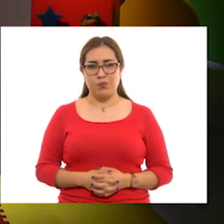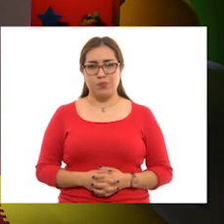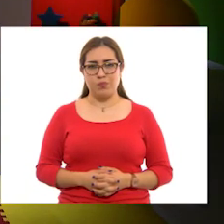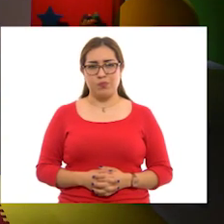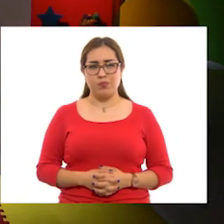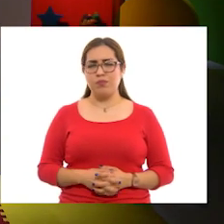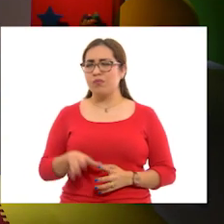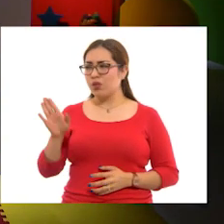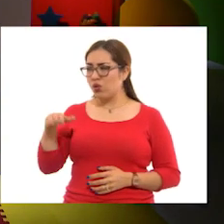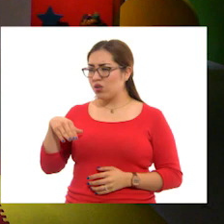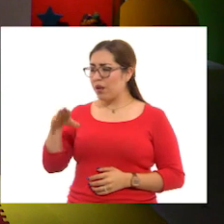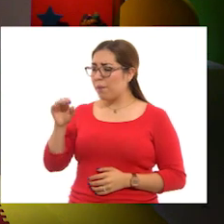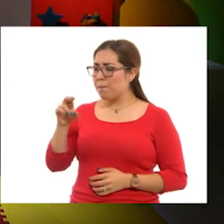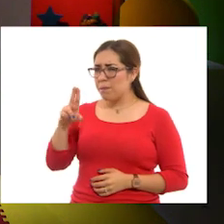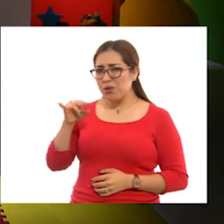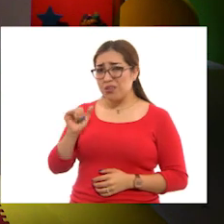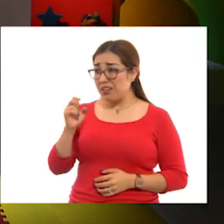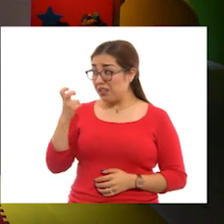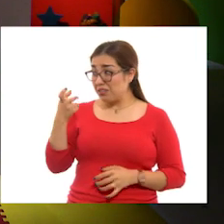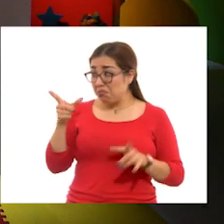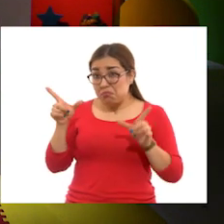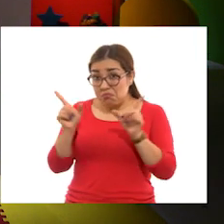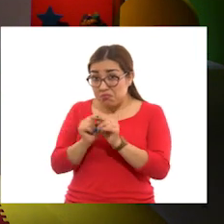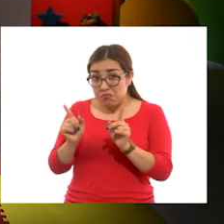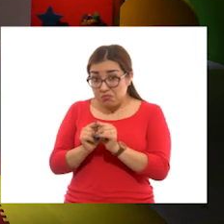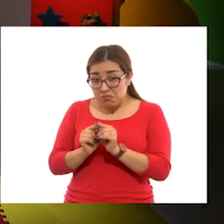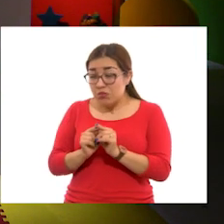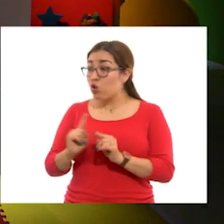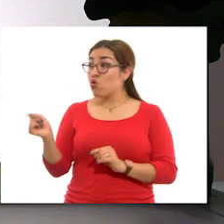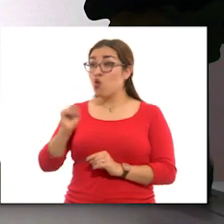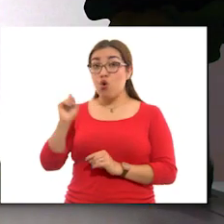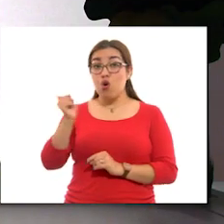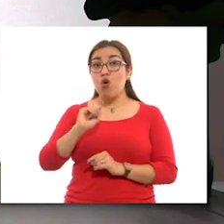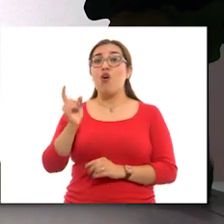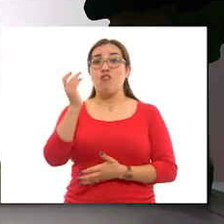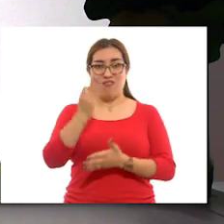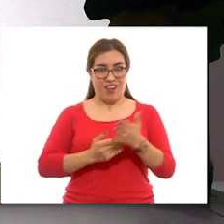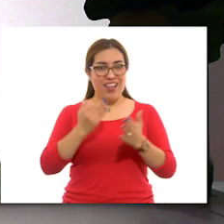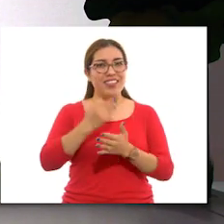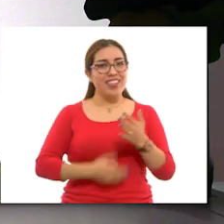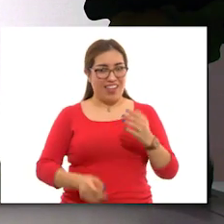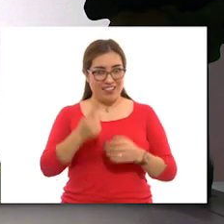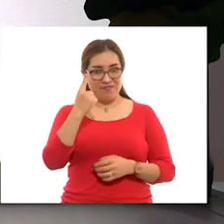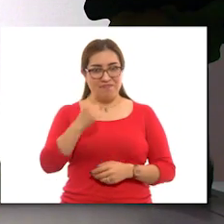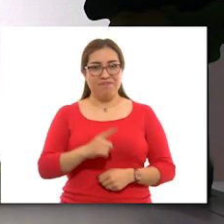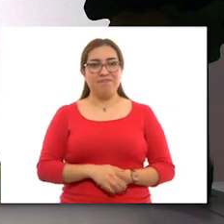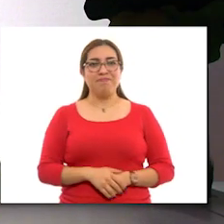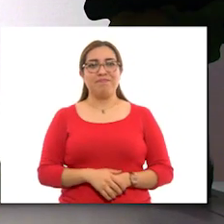Oye, Moni, ¿eso es todo? No, no, no, no, no. Hay algo más para mostrar.